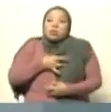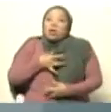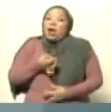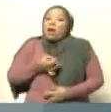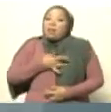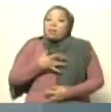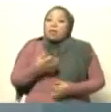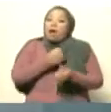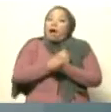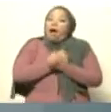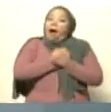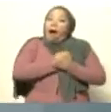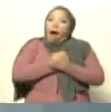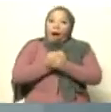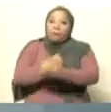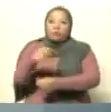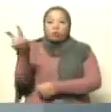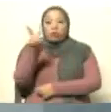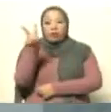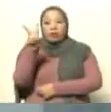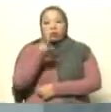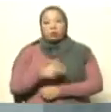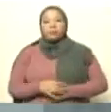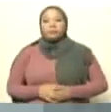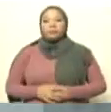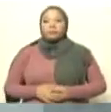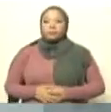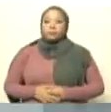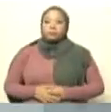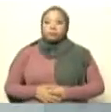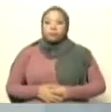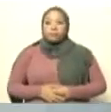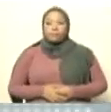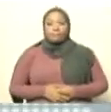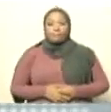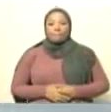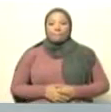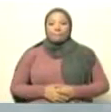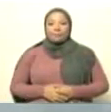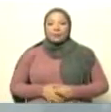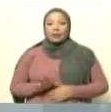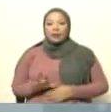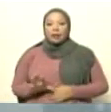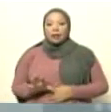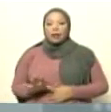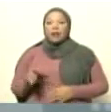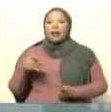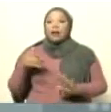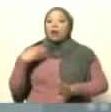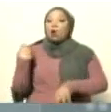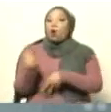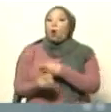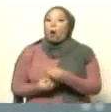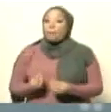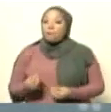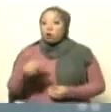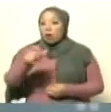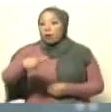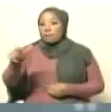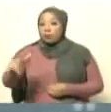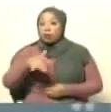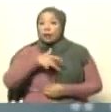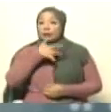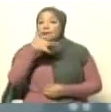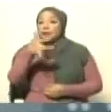escuchaba, sino que se sentía en el pueblo. Y es así como, bueno,